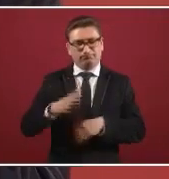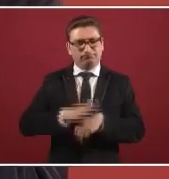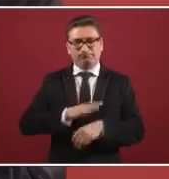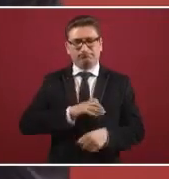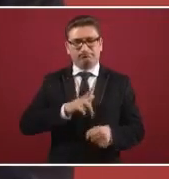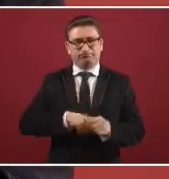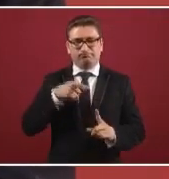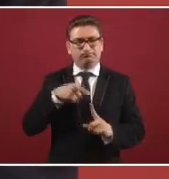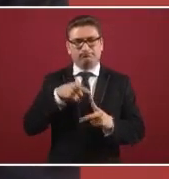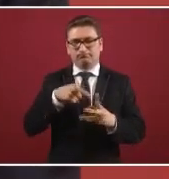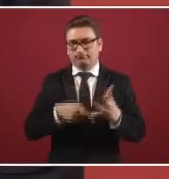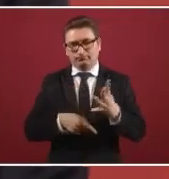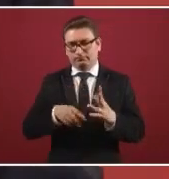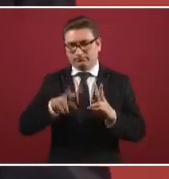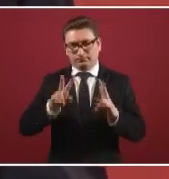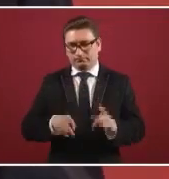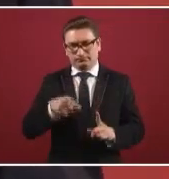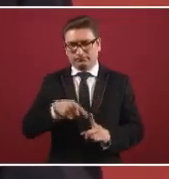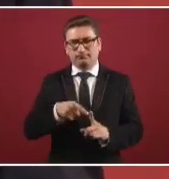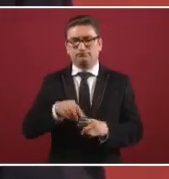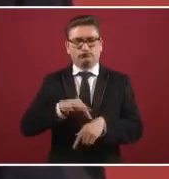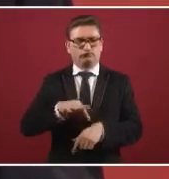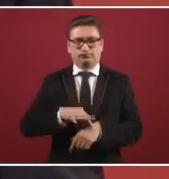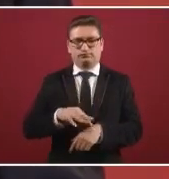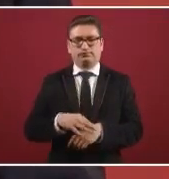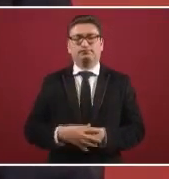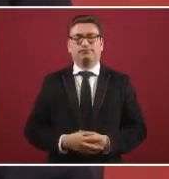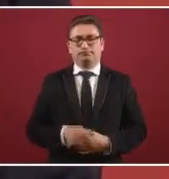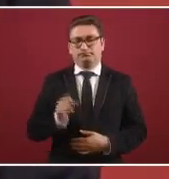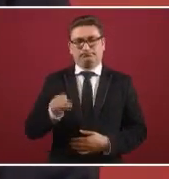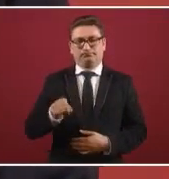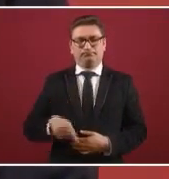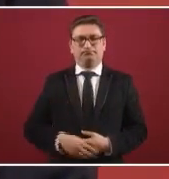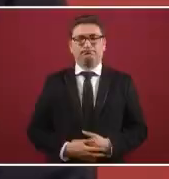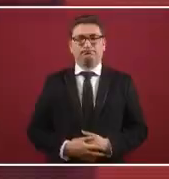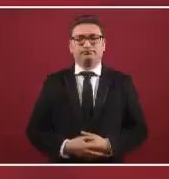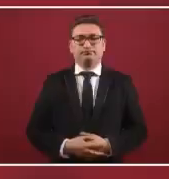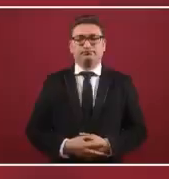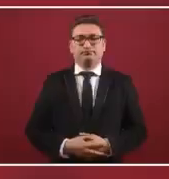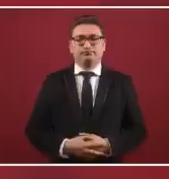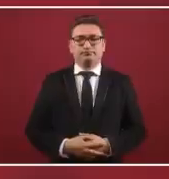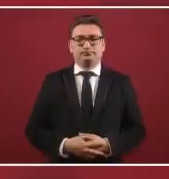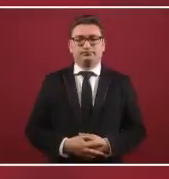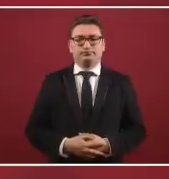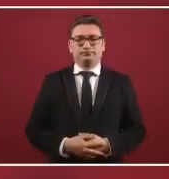en esa medicina,